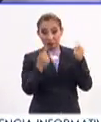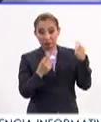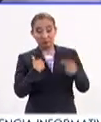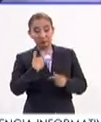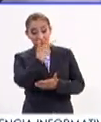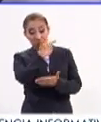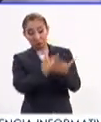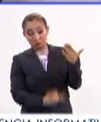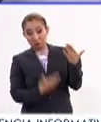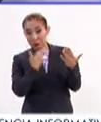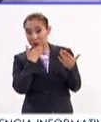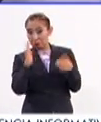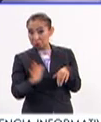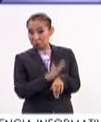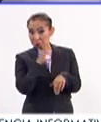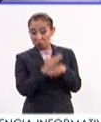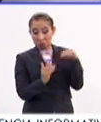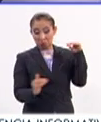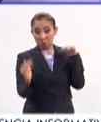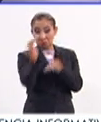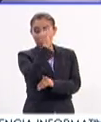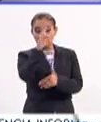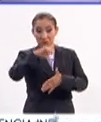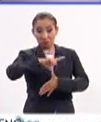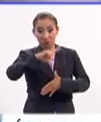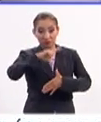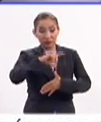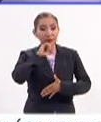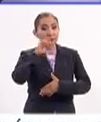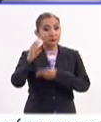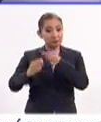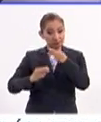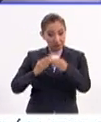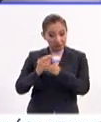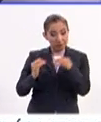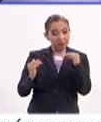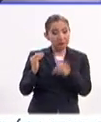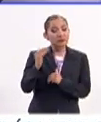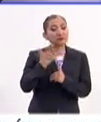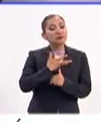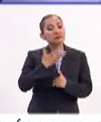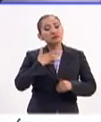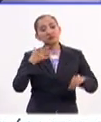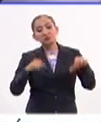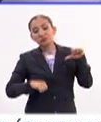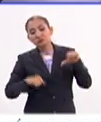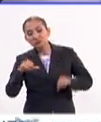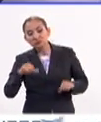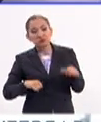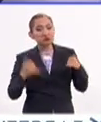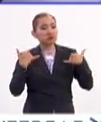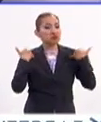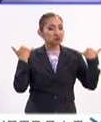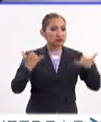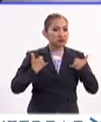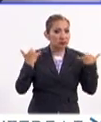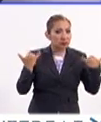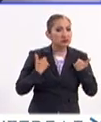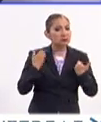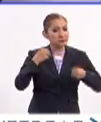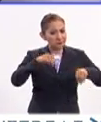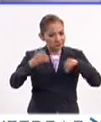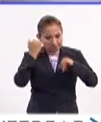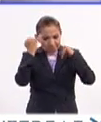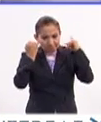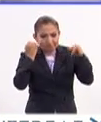más prestigiosas de América Latina y también del mundo. Tenemos una actividad de jóvenes